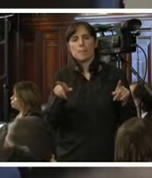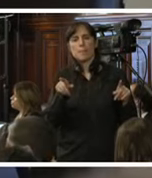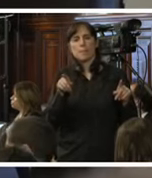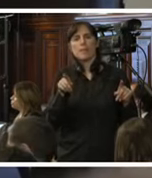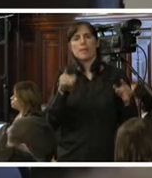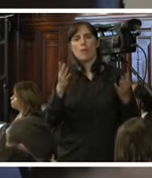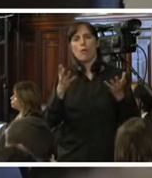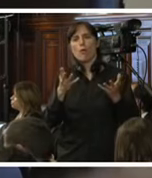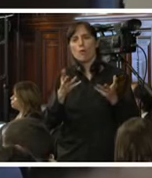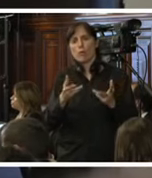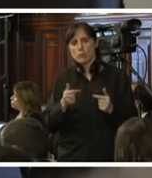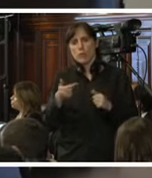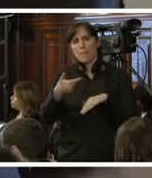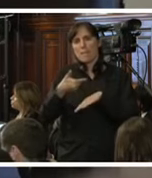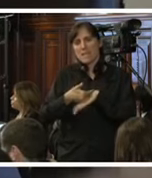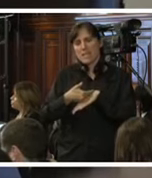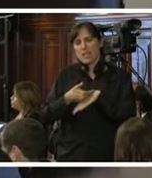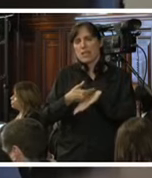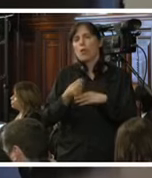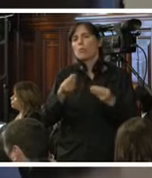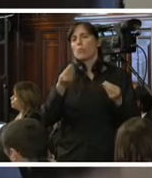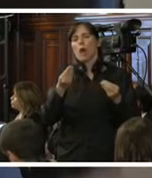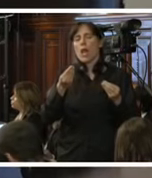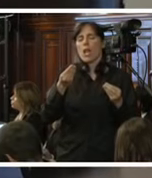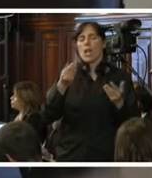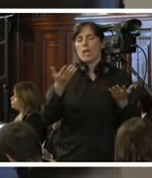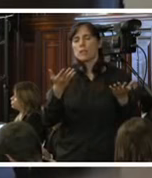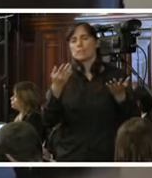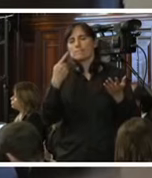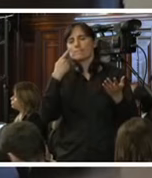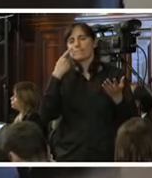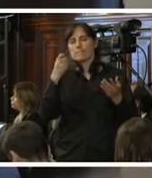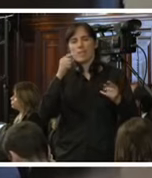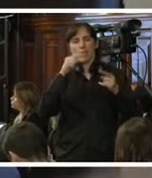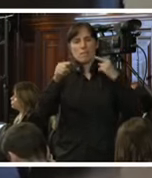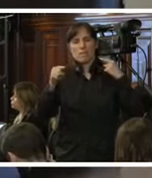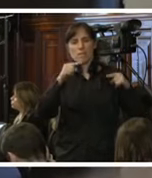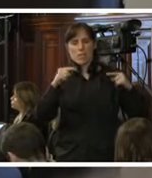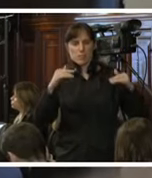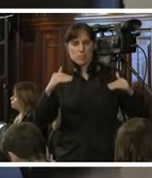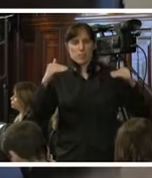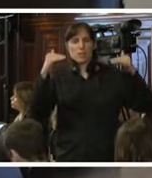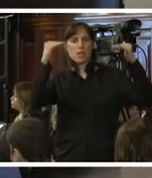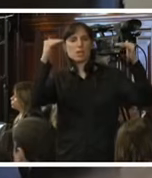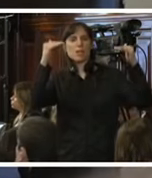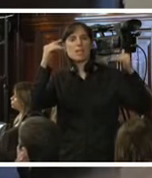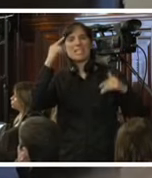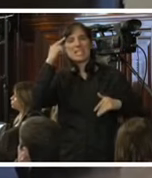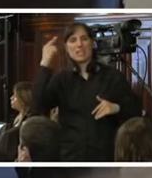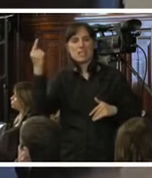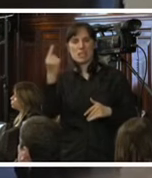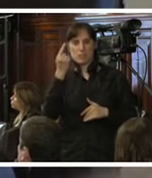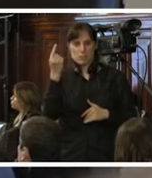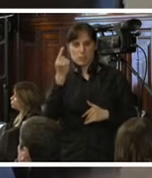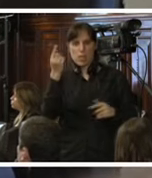de las organizaciones peticionarias, ¿cuáles identificarían de los diversos estándares internacionales que ha identificado